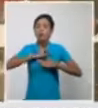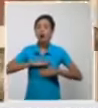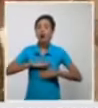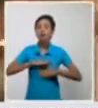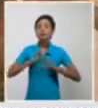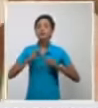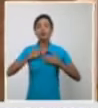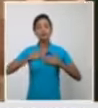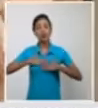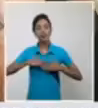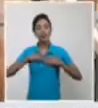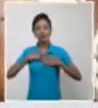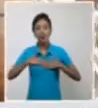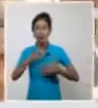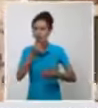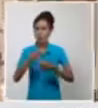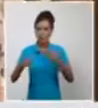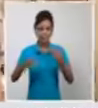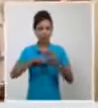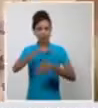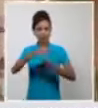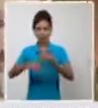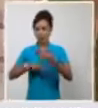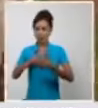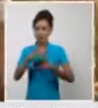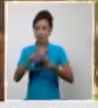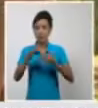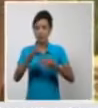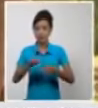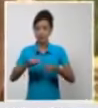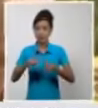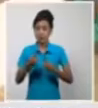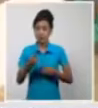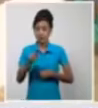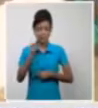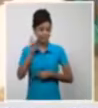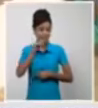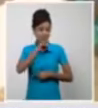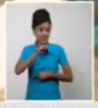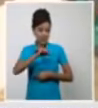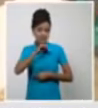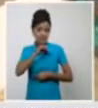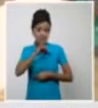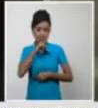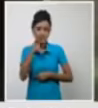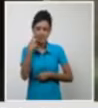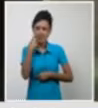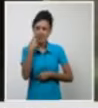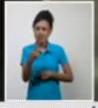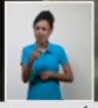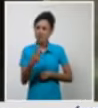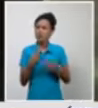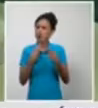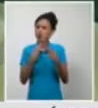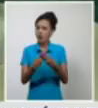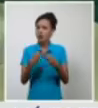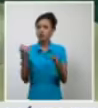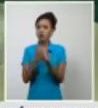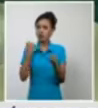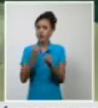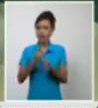la contingencia. Razón más que suficiente para ensalzar su estoicismo cotidiano en tiempos de